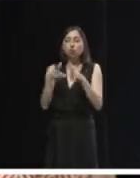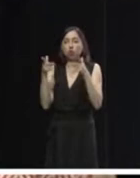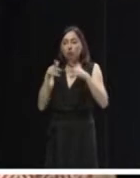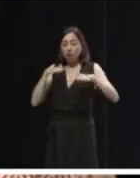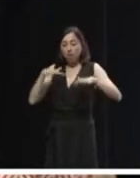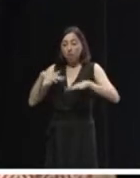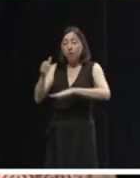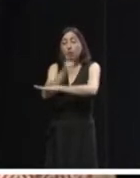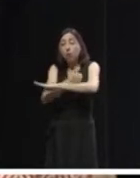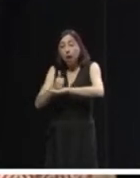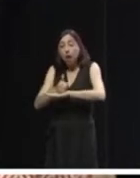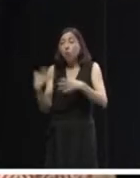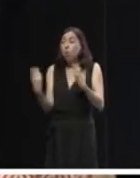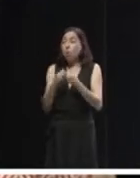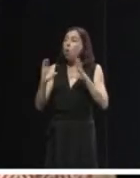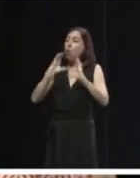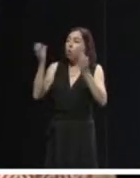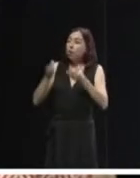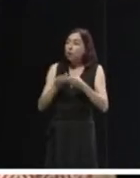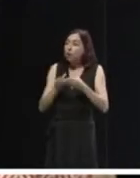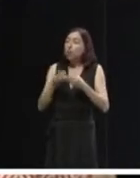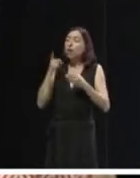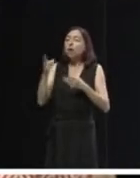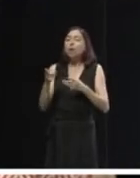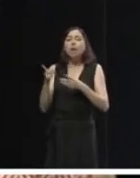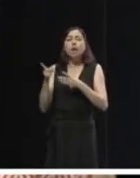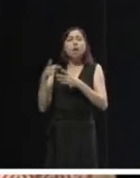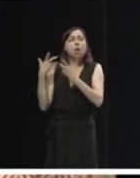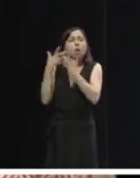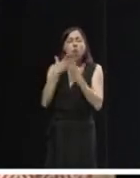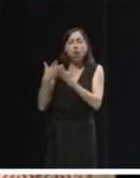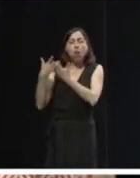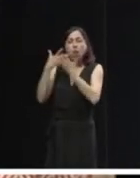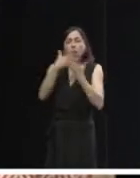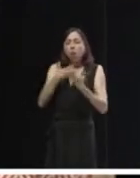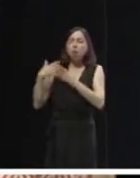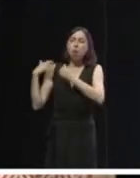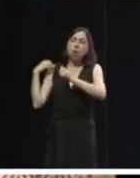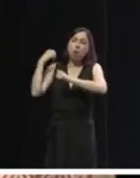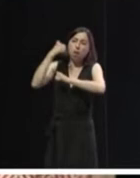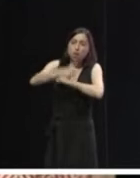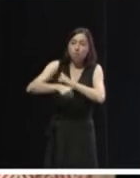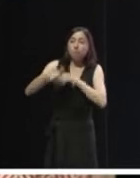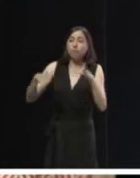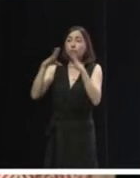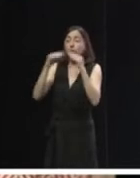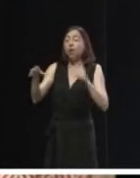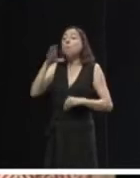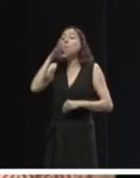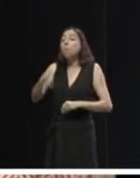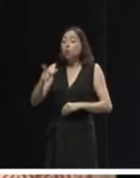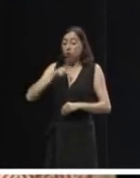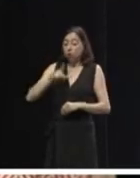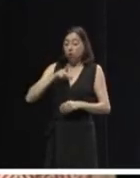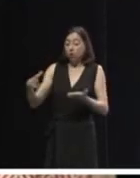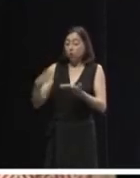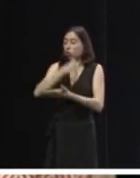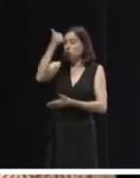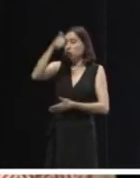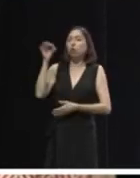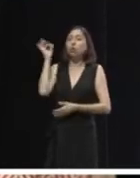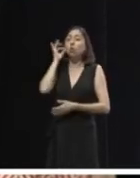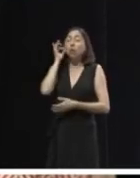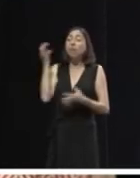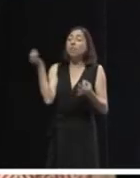los colectivos que son los que han venido luchando, siempre lucharán en Andalucía por los derechos de todos y de todas. Tenemos que